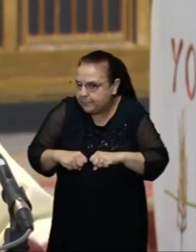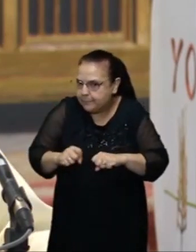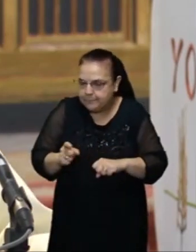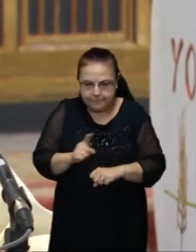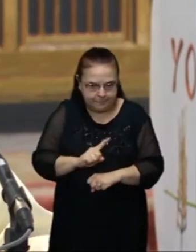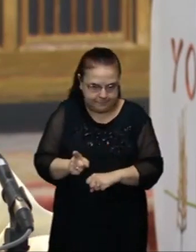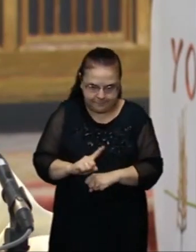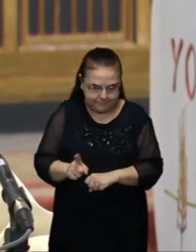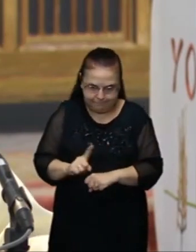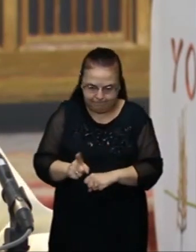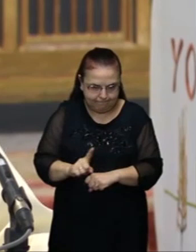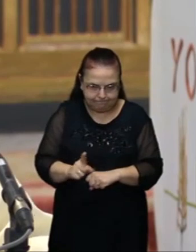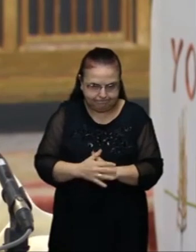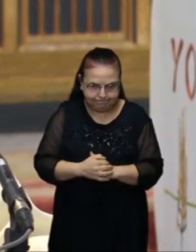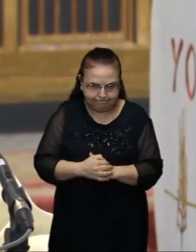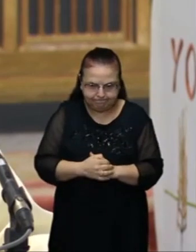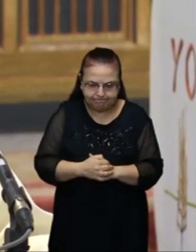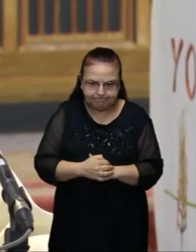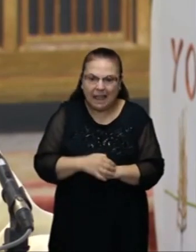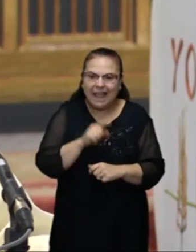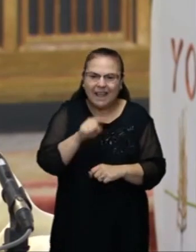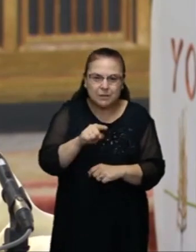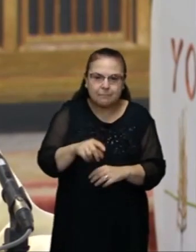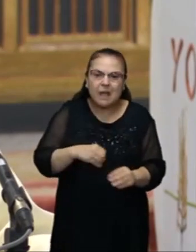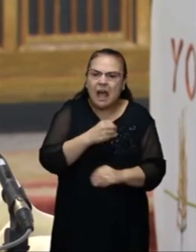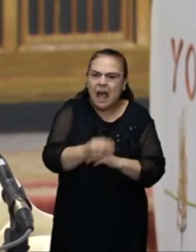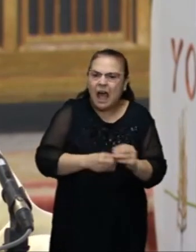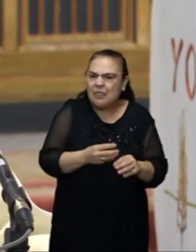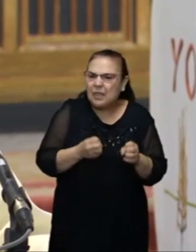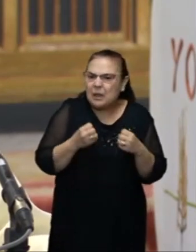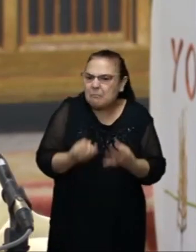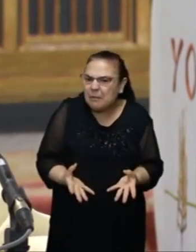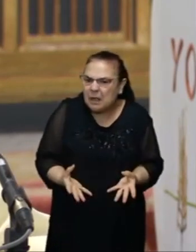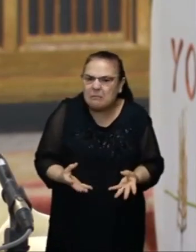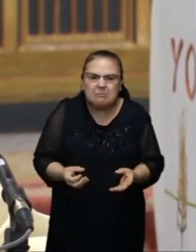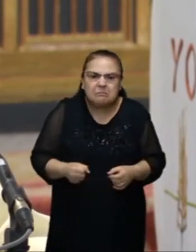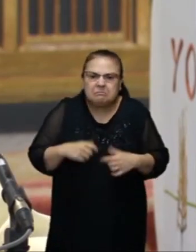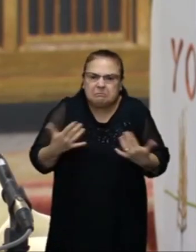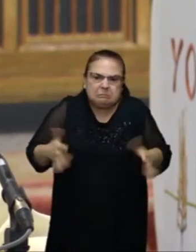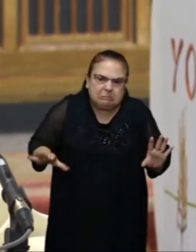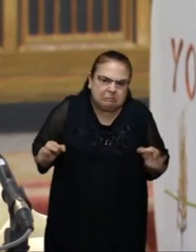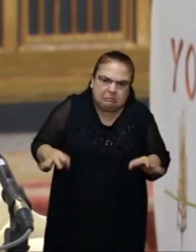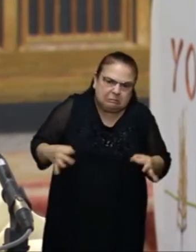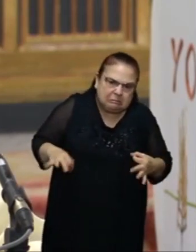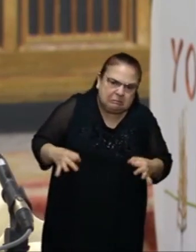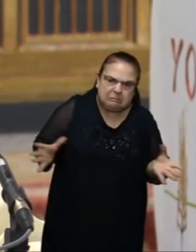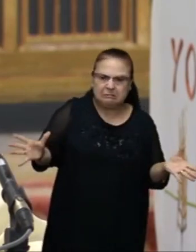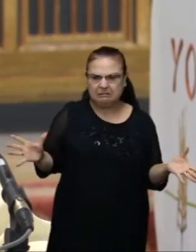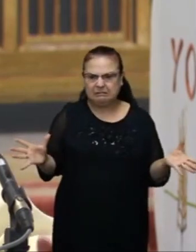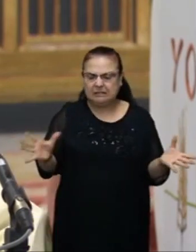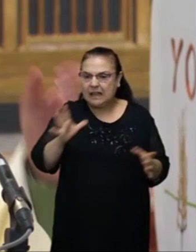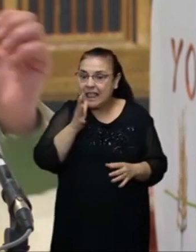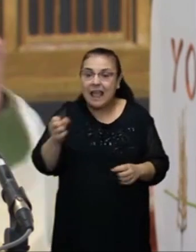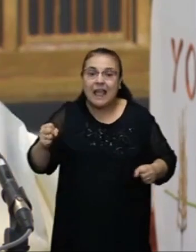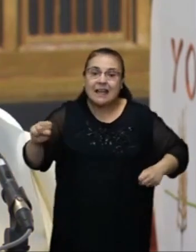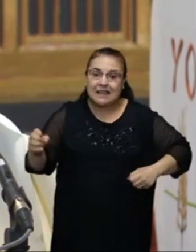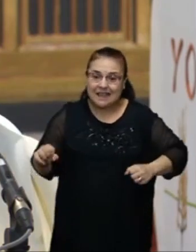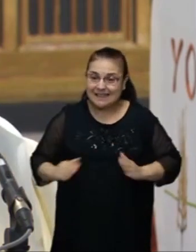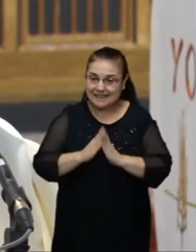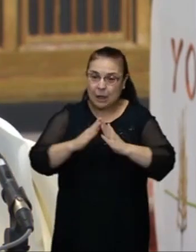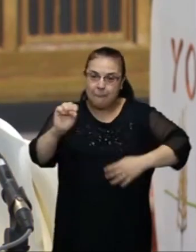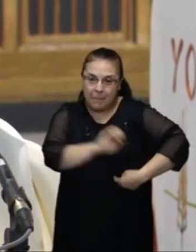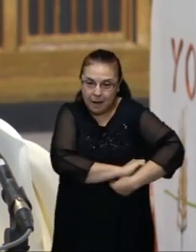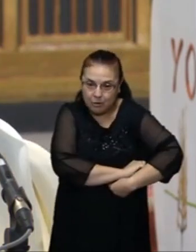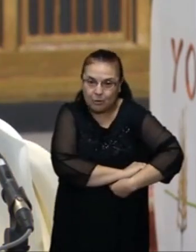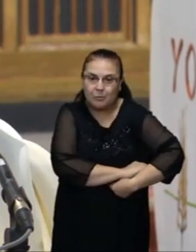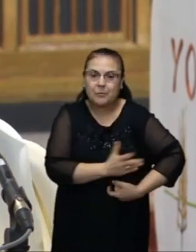pura filantropía. Filantropía es hacer el bien por hacer el bien y ya está, pero nada más. Pero cuando San Pablo te dice, es que el amor